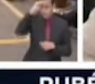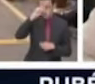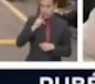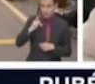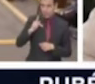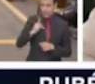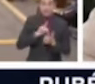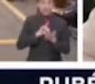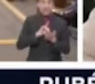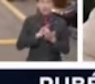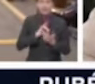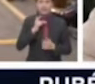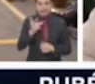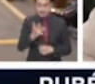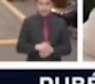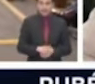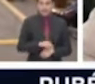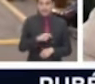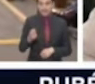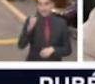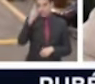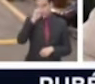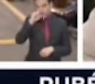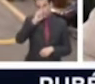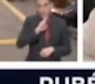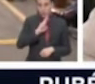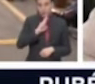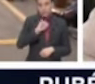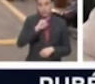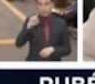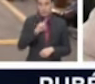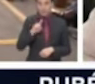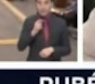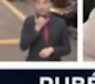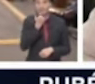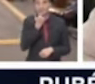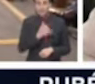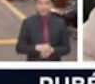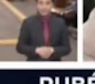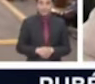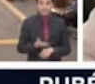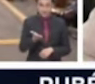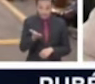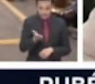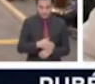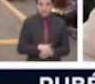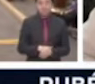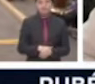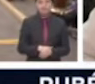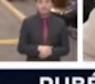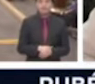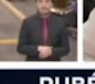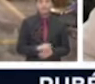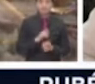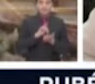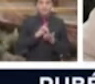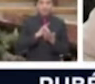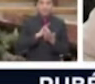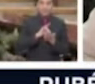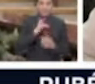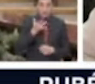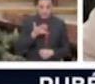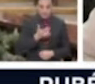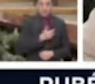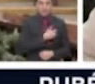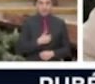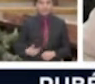dos instrumentos que tiene el instituto como parte de la cadena de confianza de estos últimos días, semanas,